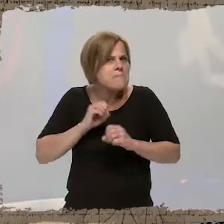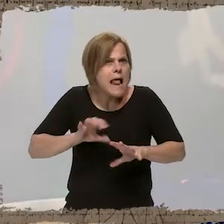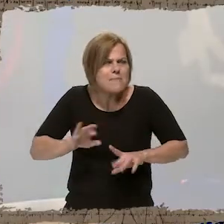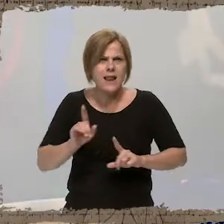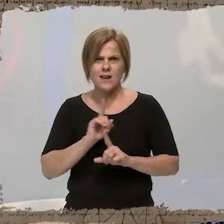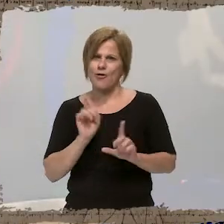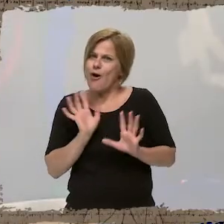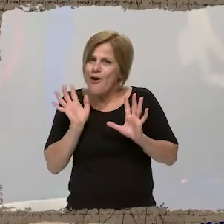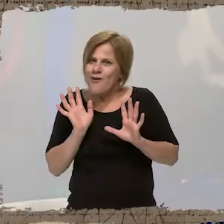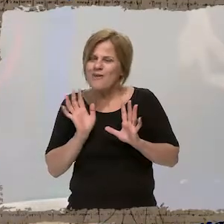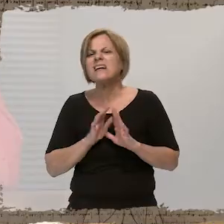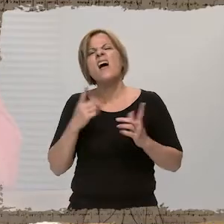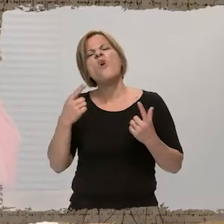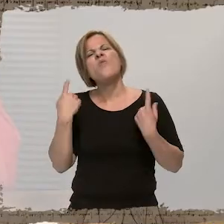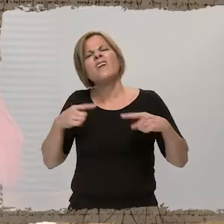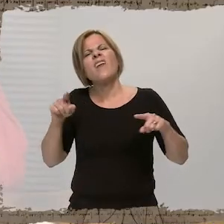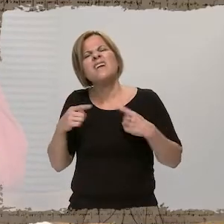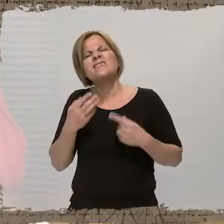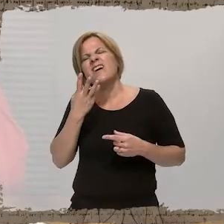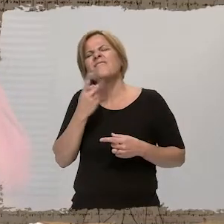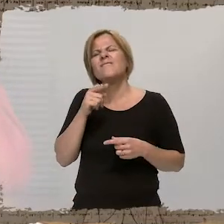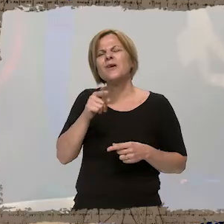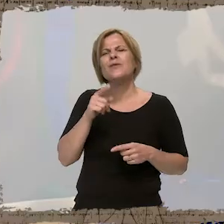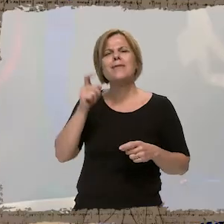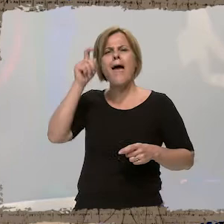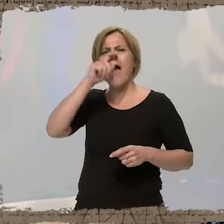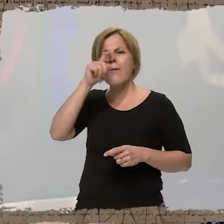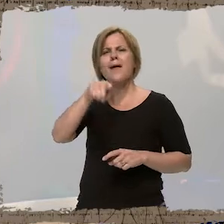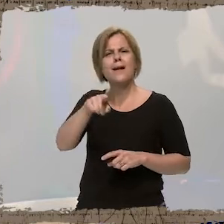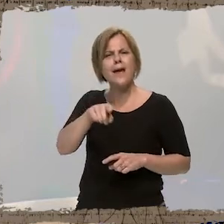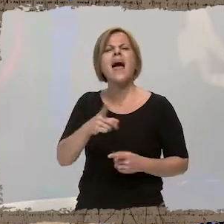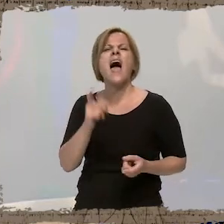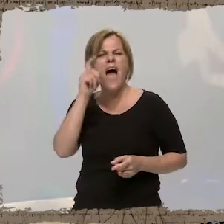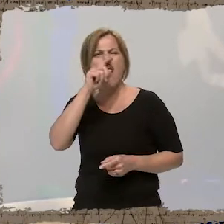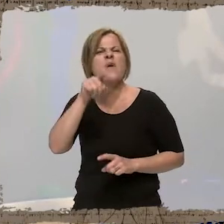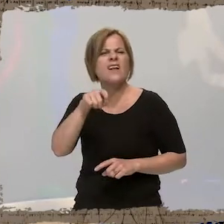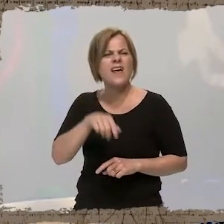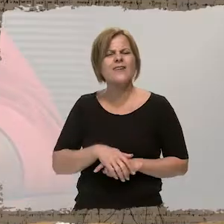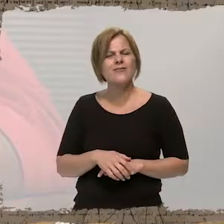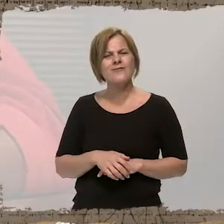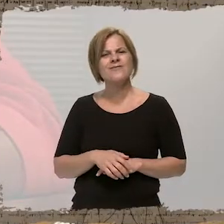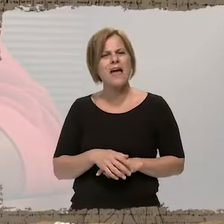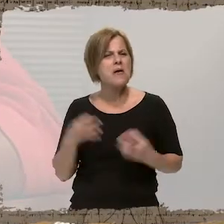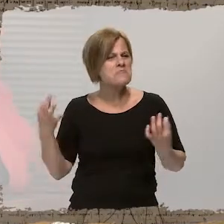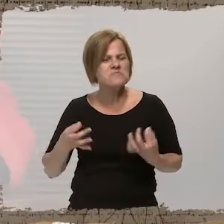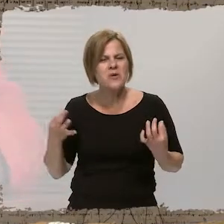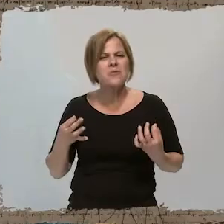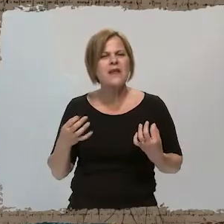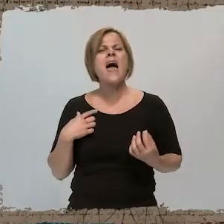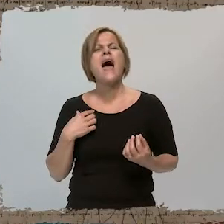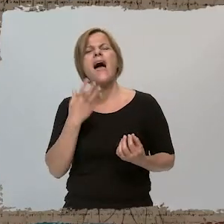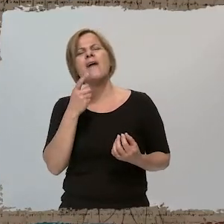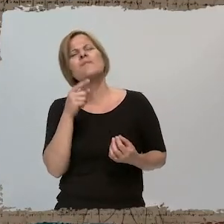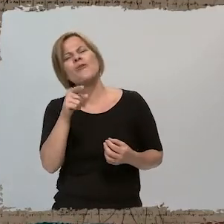tan mal al frío hay una canción que me gusta mucho que se llama beltrán no no está